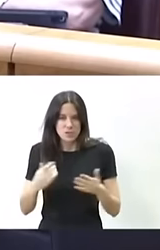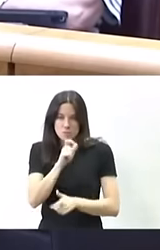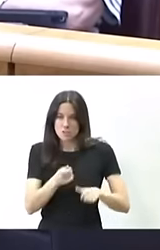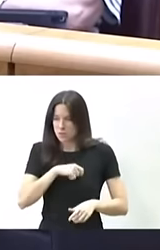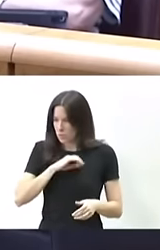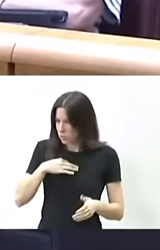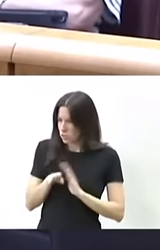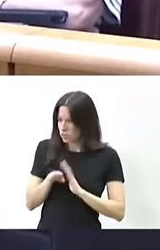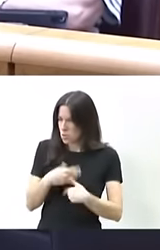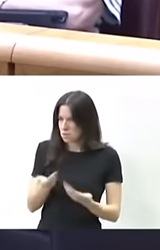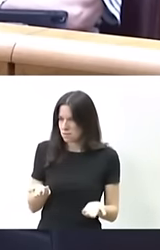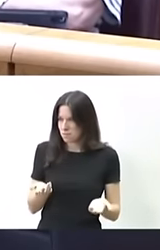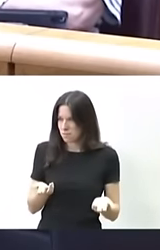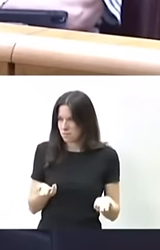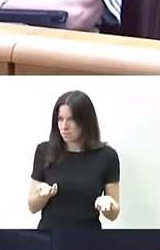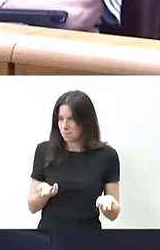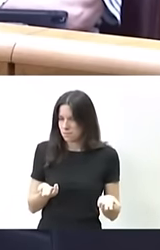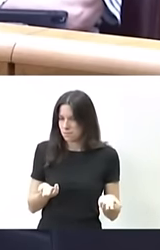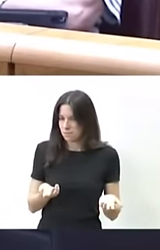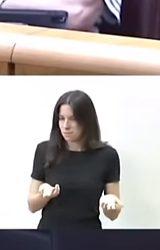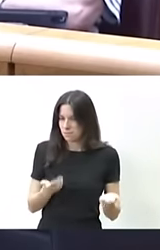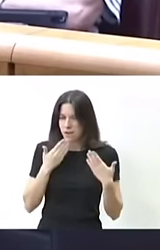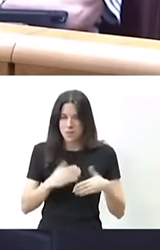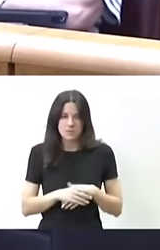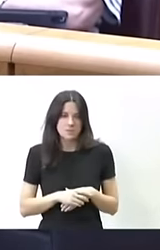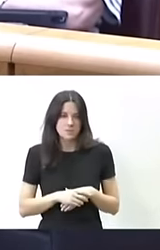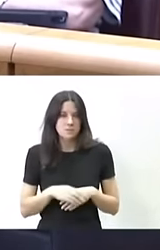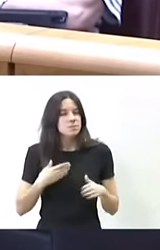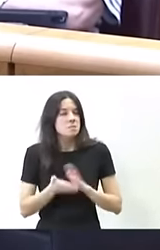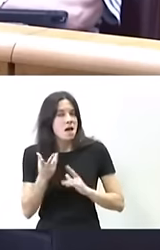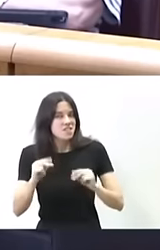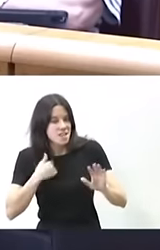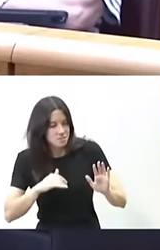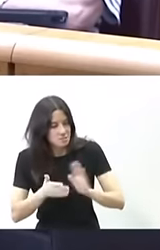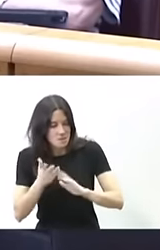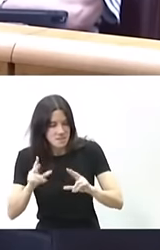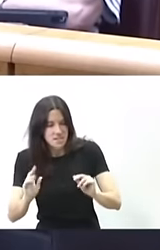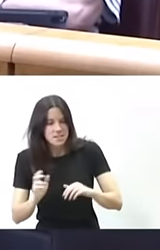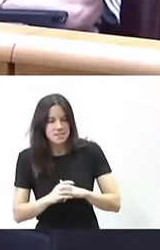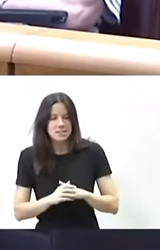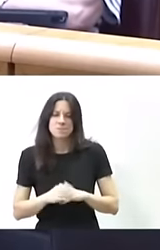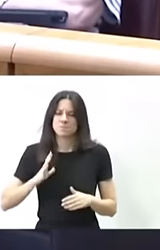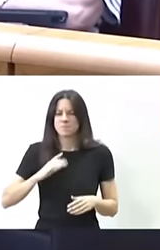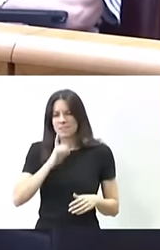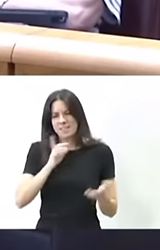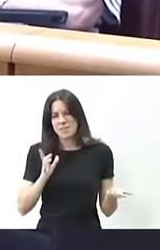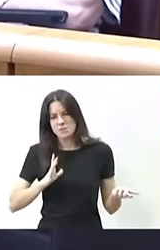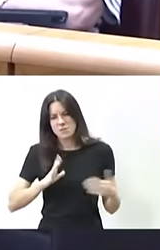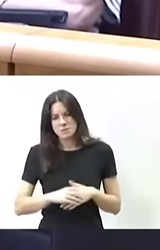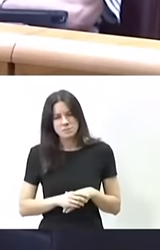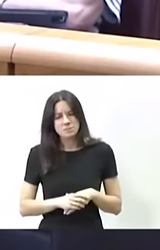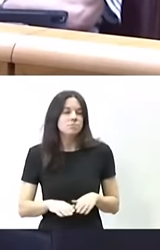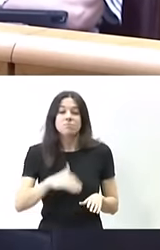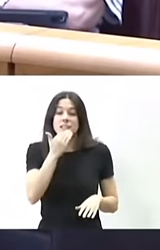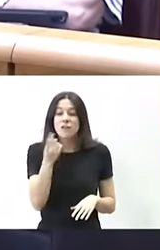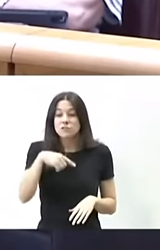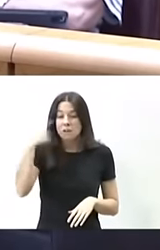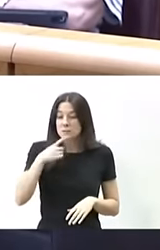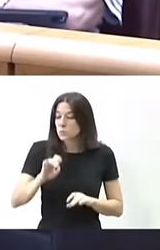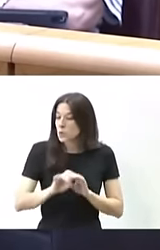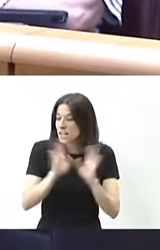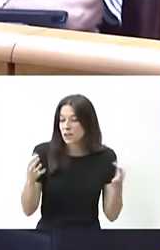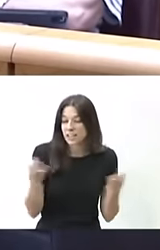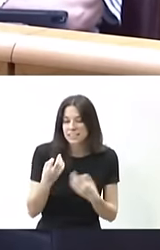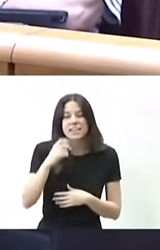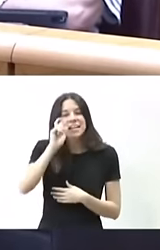¿Puedo continuar, señor presidente? Muchas gracias. Termino. Digo, que si algo, señora García, tenemos ya muy claro los españoles, es que al señor